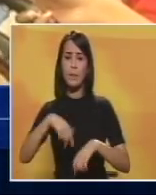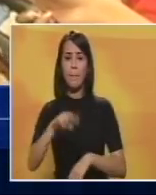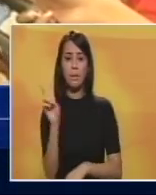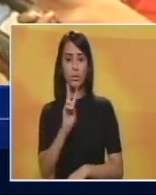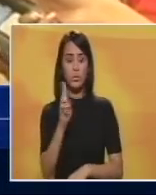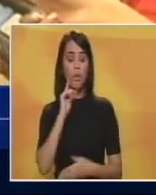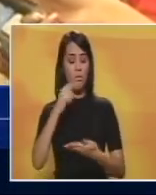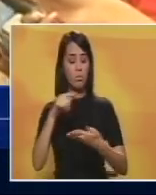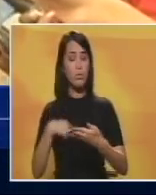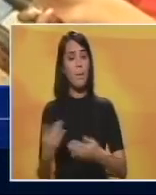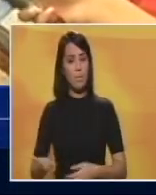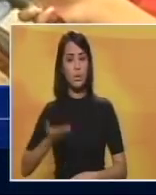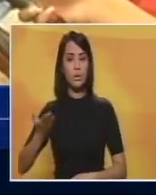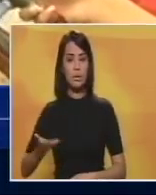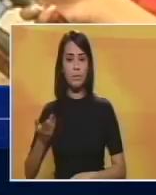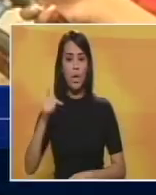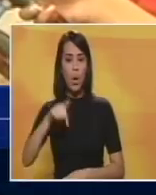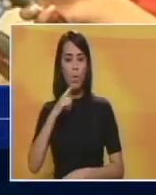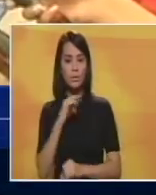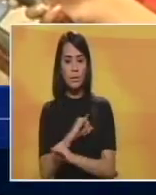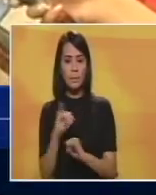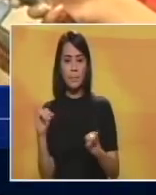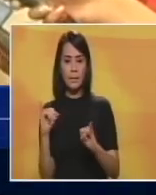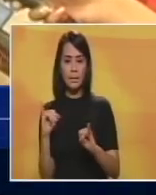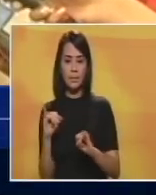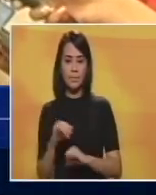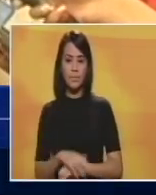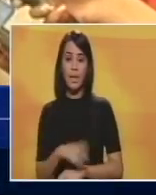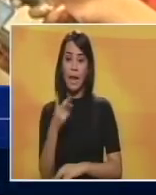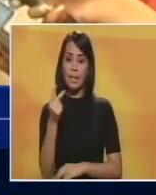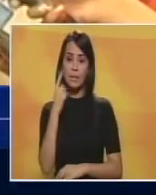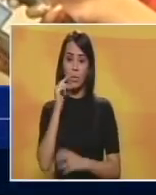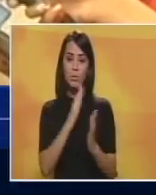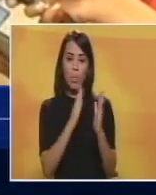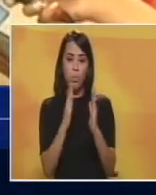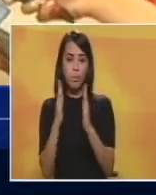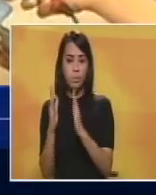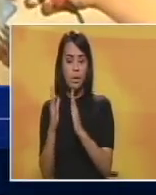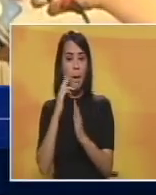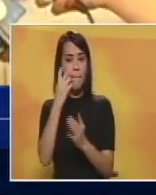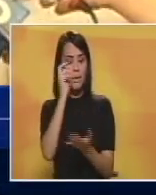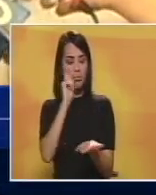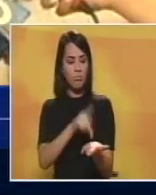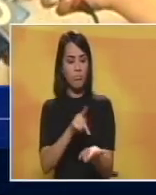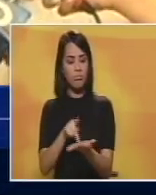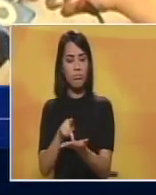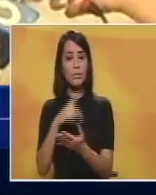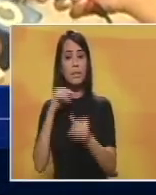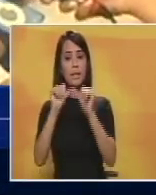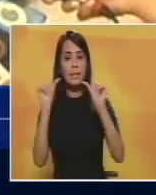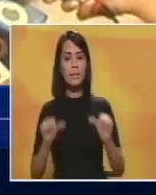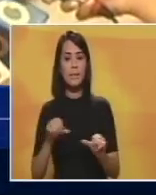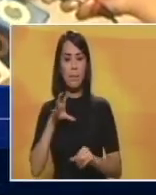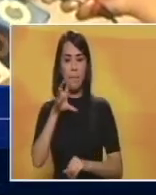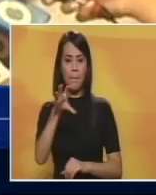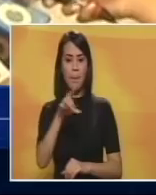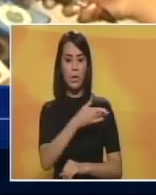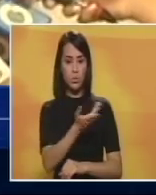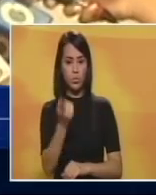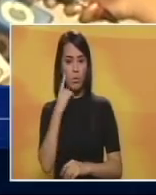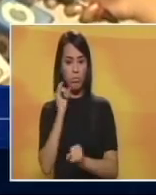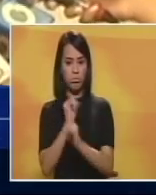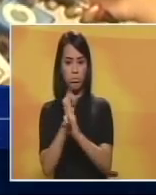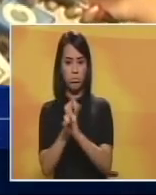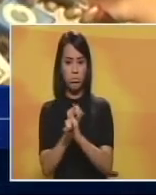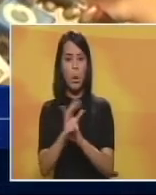es un censo muy importante. Hoy está culminando en la segunda fase presencial, pero a través del sistema Patria, usted en